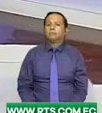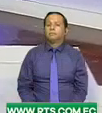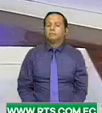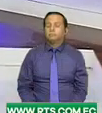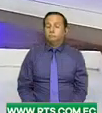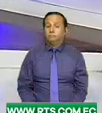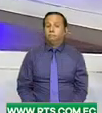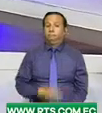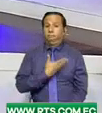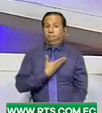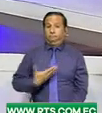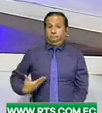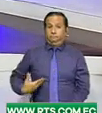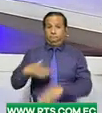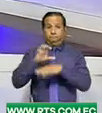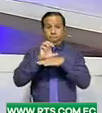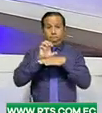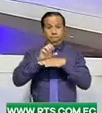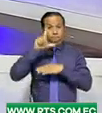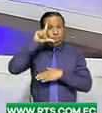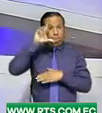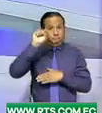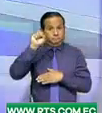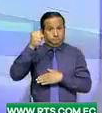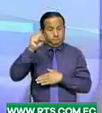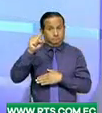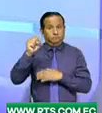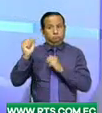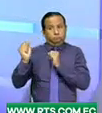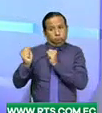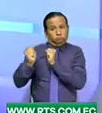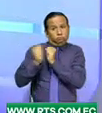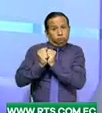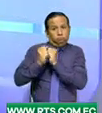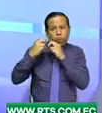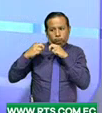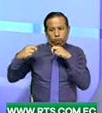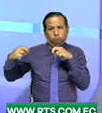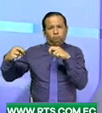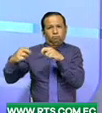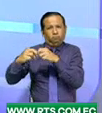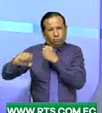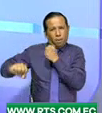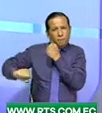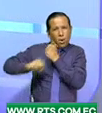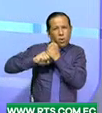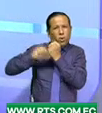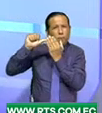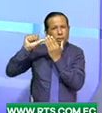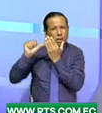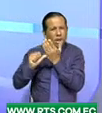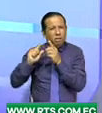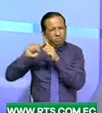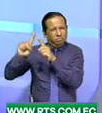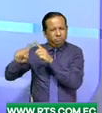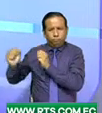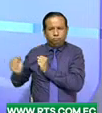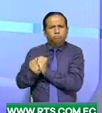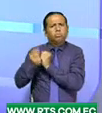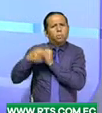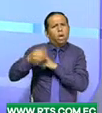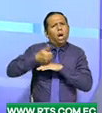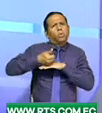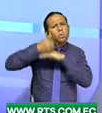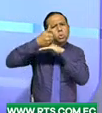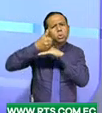El presidente de la República, Guillermo Lasso, acompañado de su gabinete ministerial, además de las autoridades estatales, rindió su